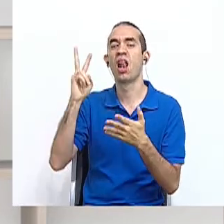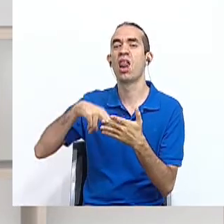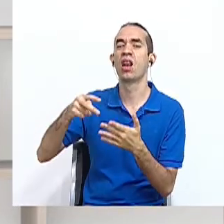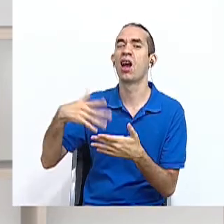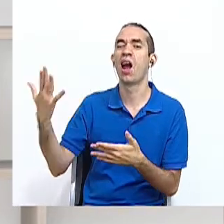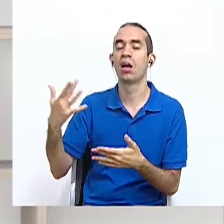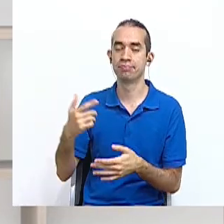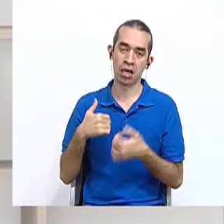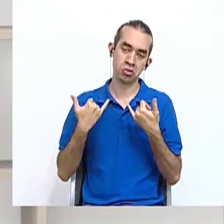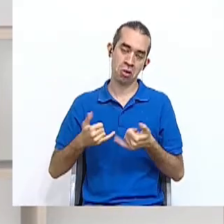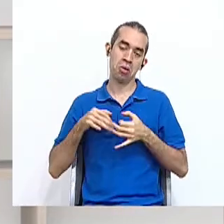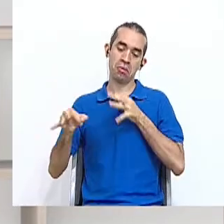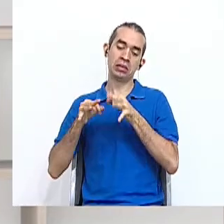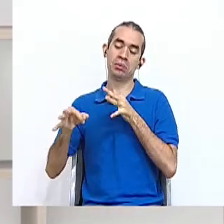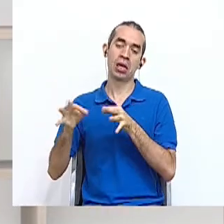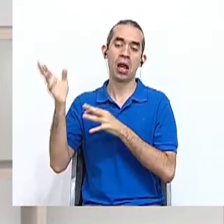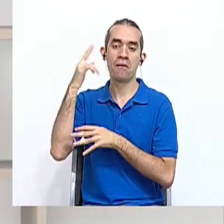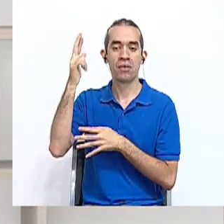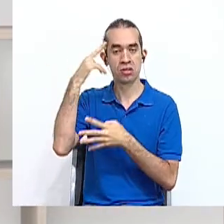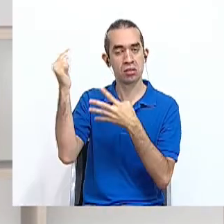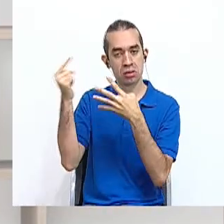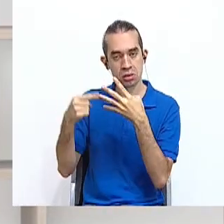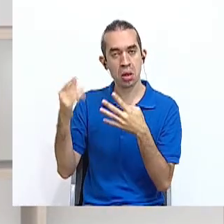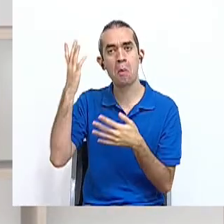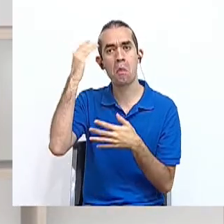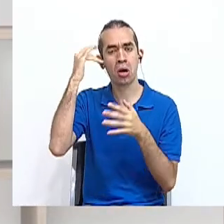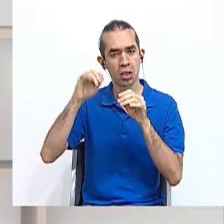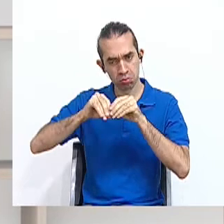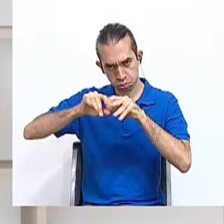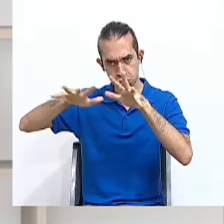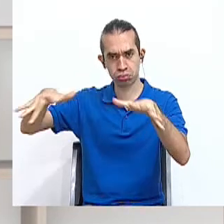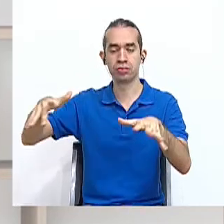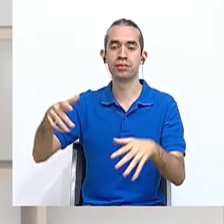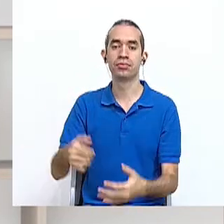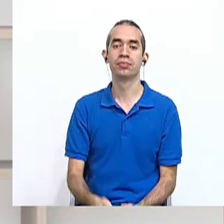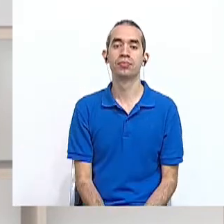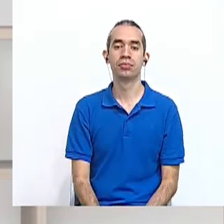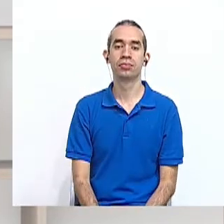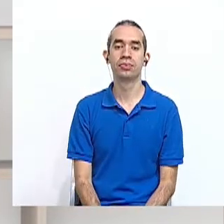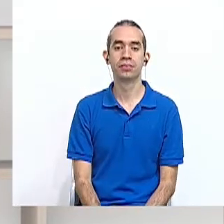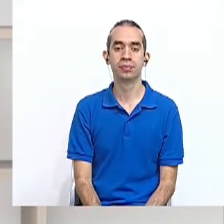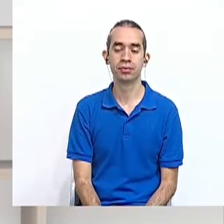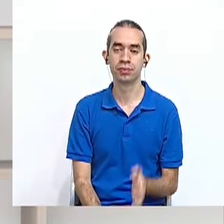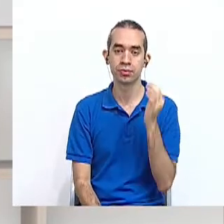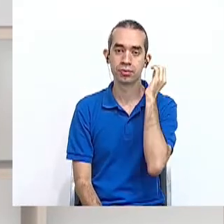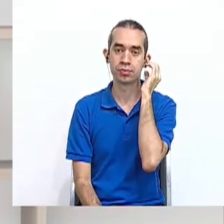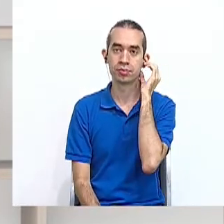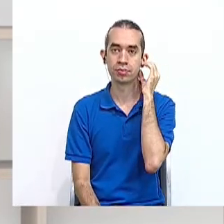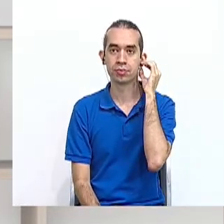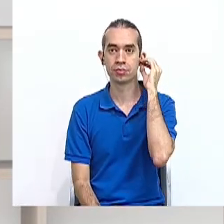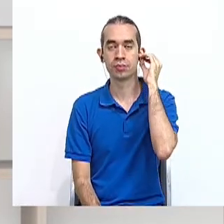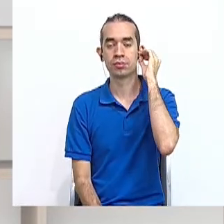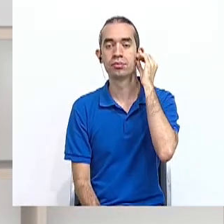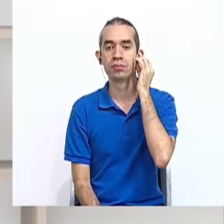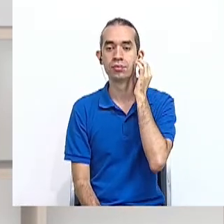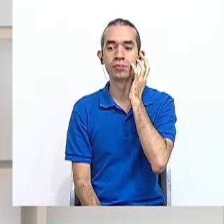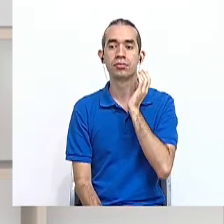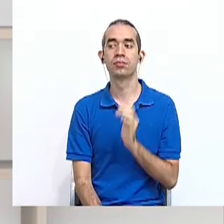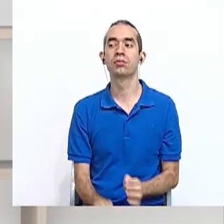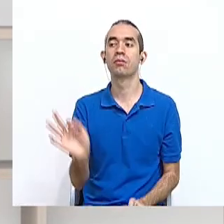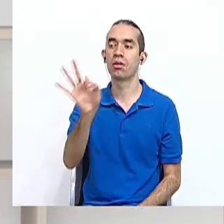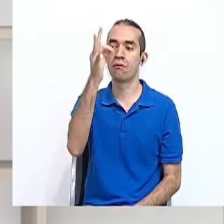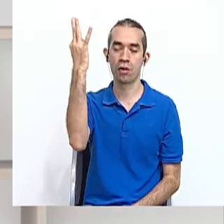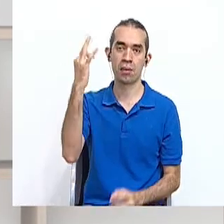voy a explicar las razones por qué se ha dado este boom culinario. Muy bien, de nuevo, es una forma